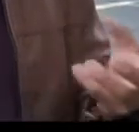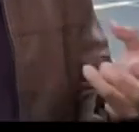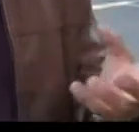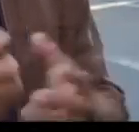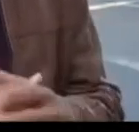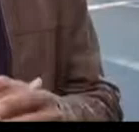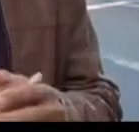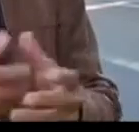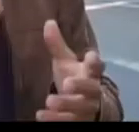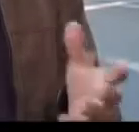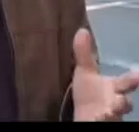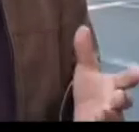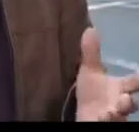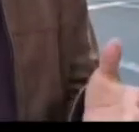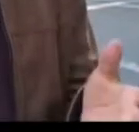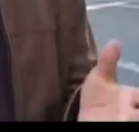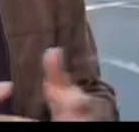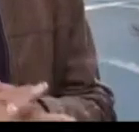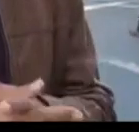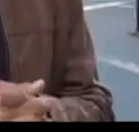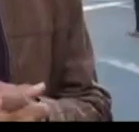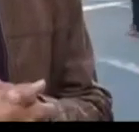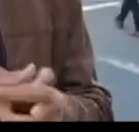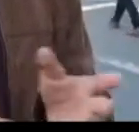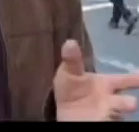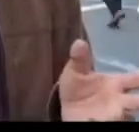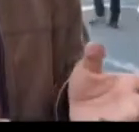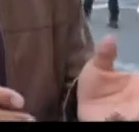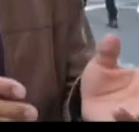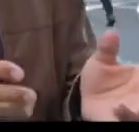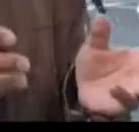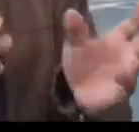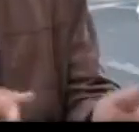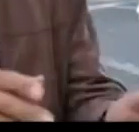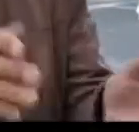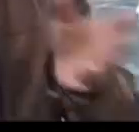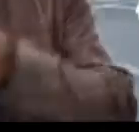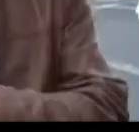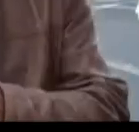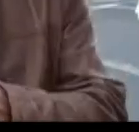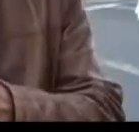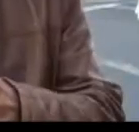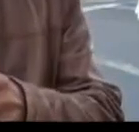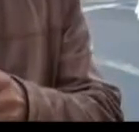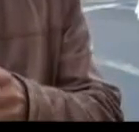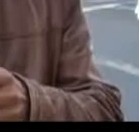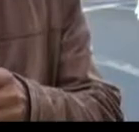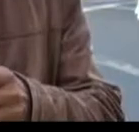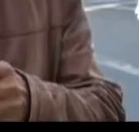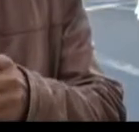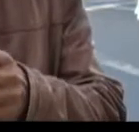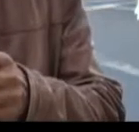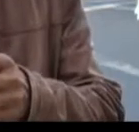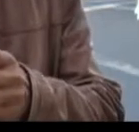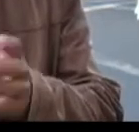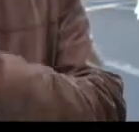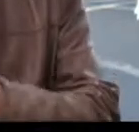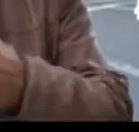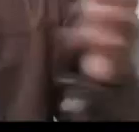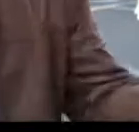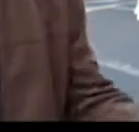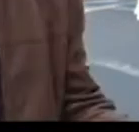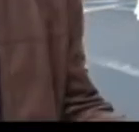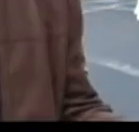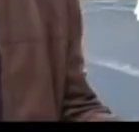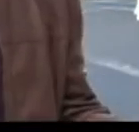especializada, crítica, profunda de los fenómenos. Entonces, si la sociedad no especializa a sus periodistas,